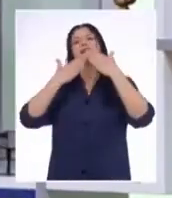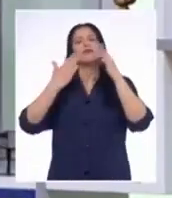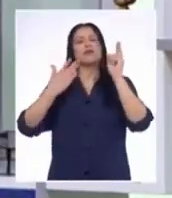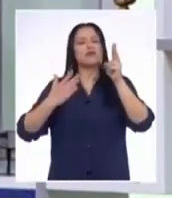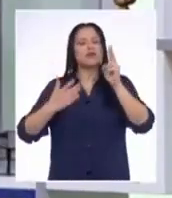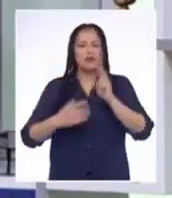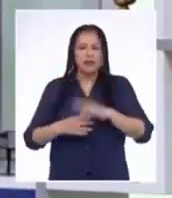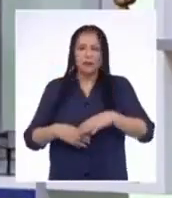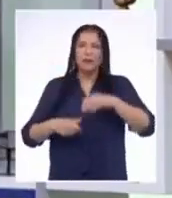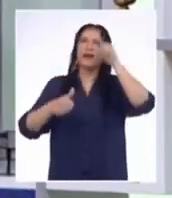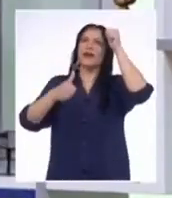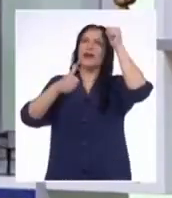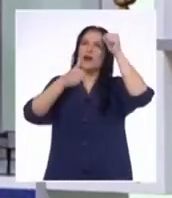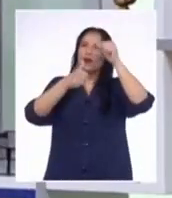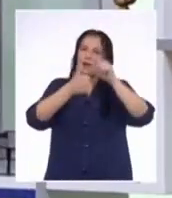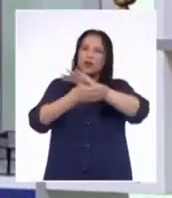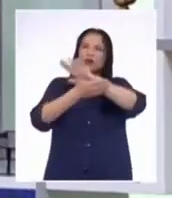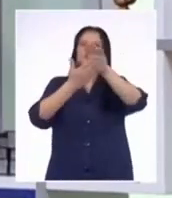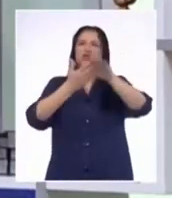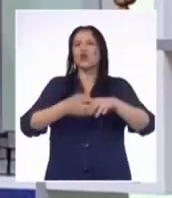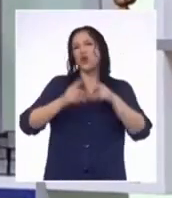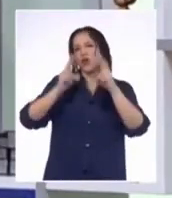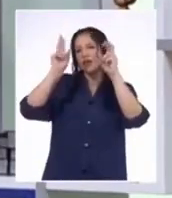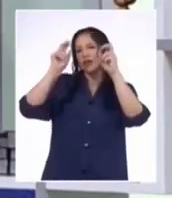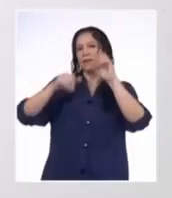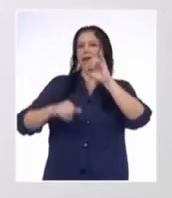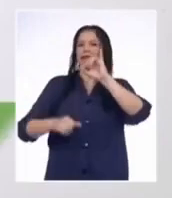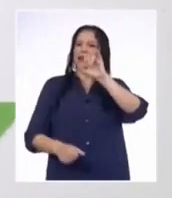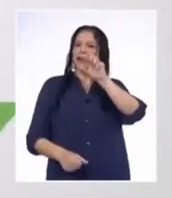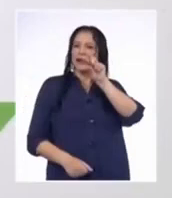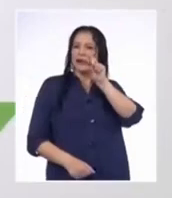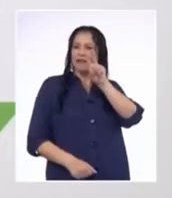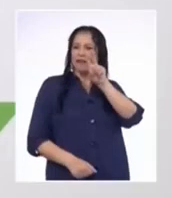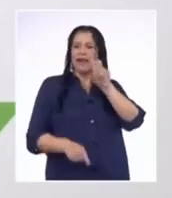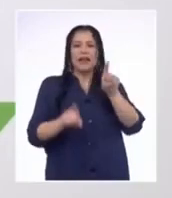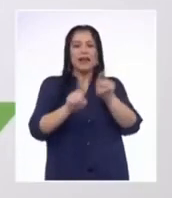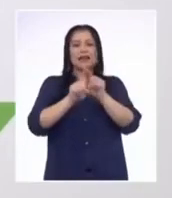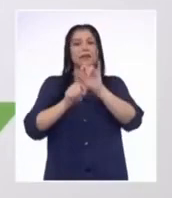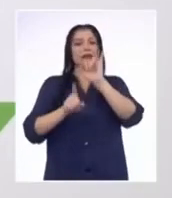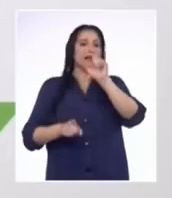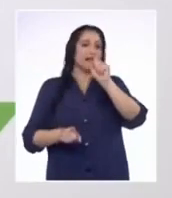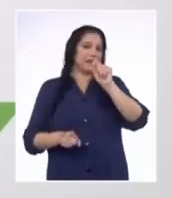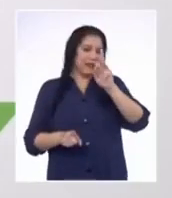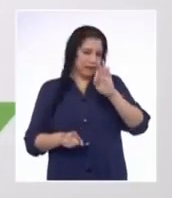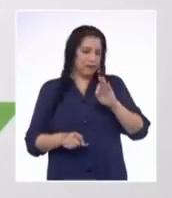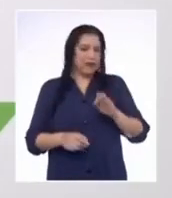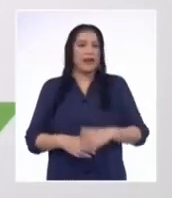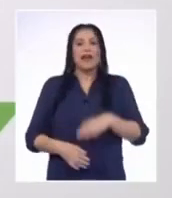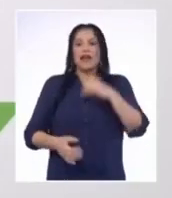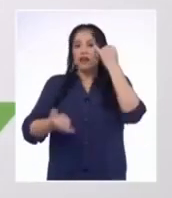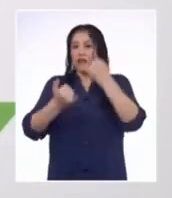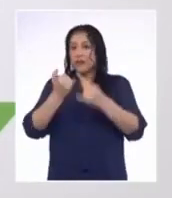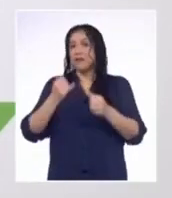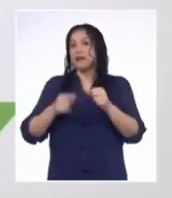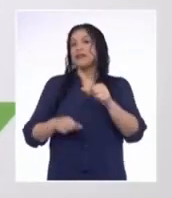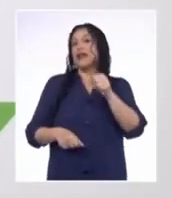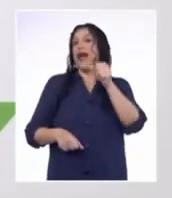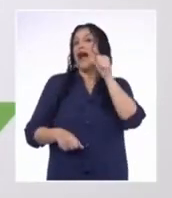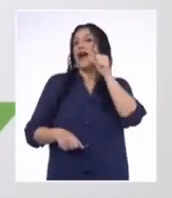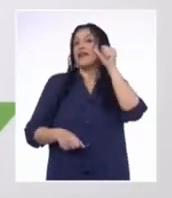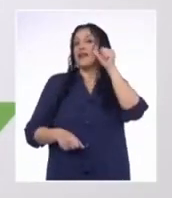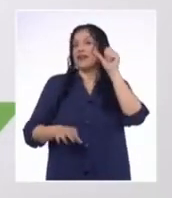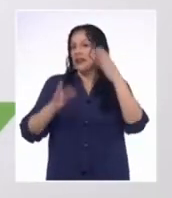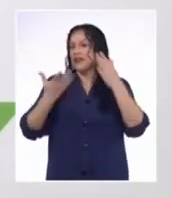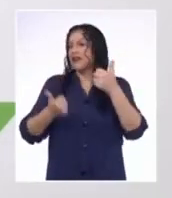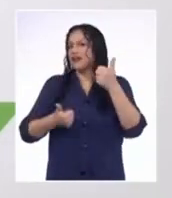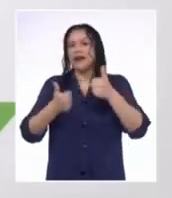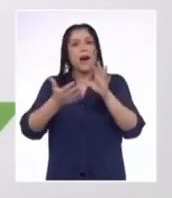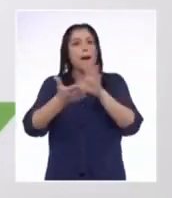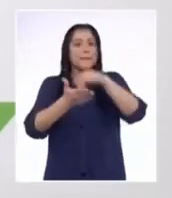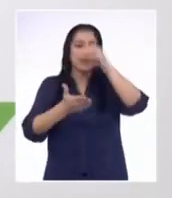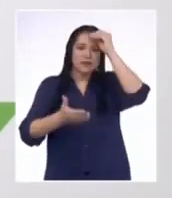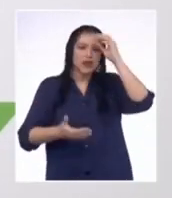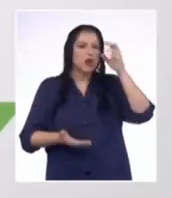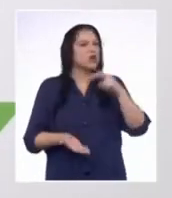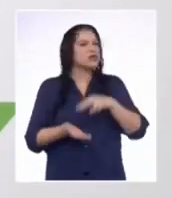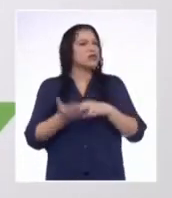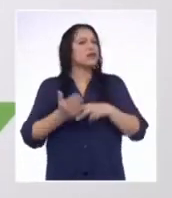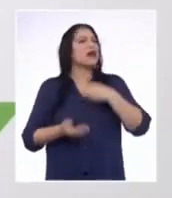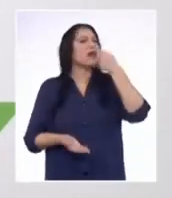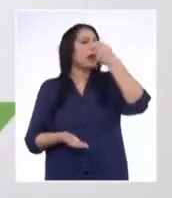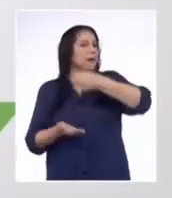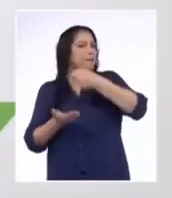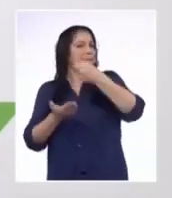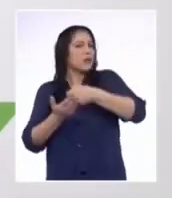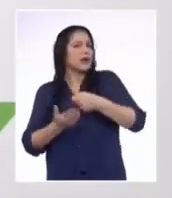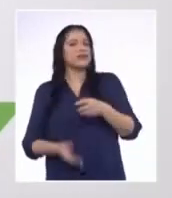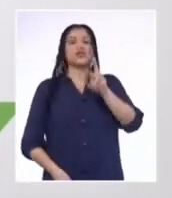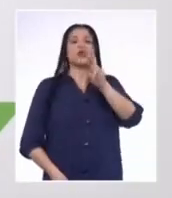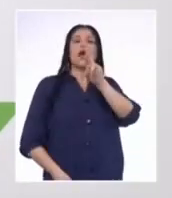Profesora, por aclararnos sobre el IGB y el ITF. Finalmente, el día de ayer aprendieron lo que es el impuesto a la